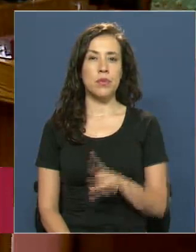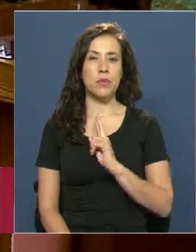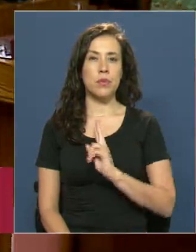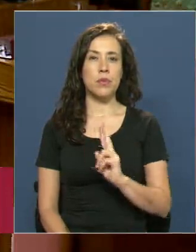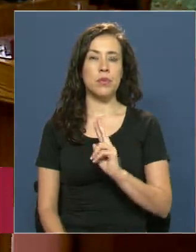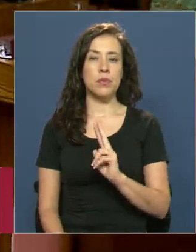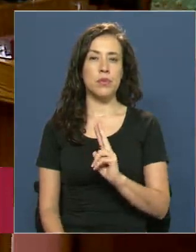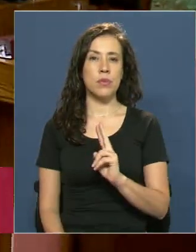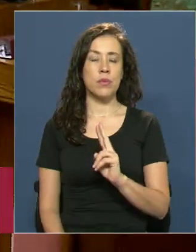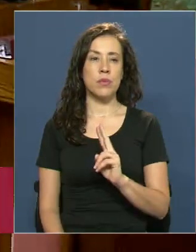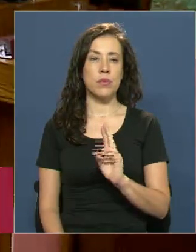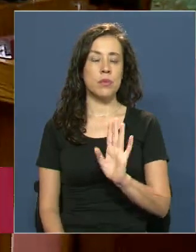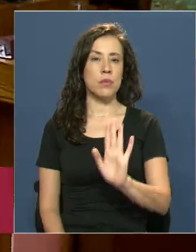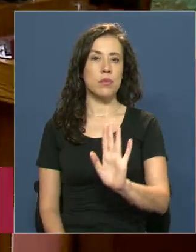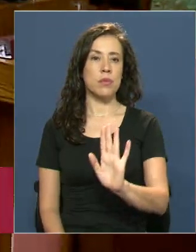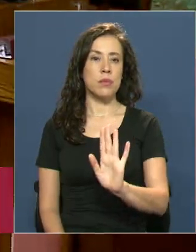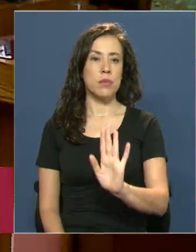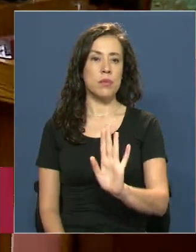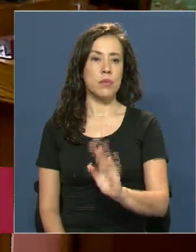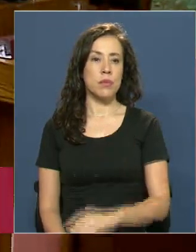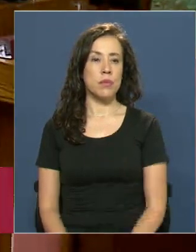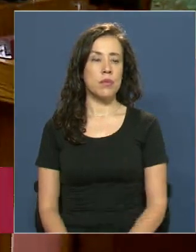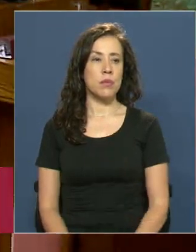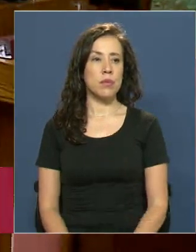Resultados de la votación. Perdón.